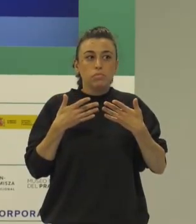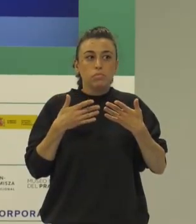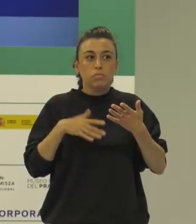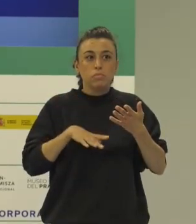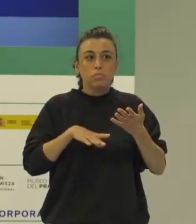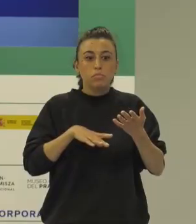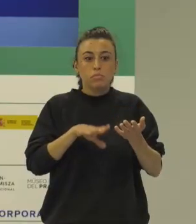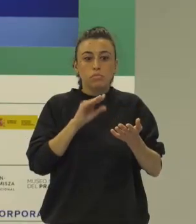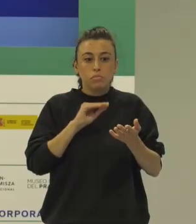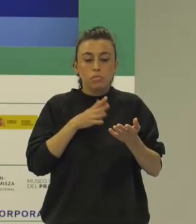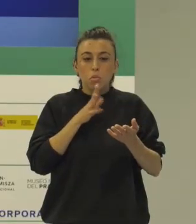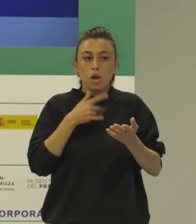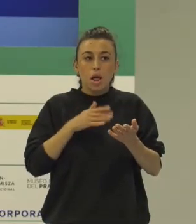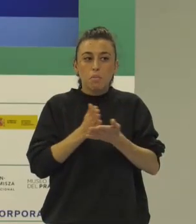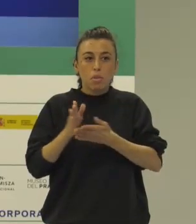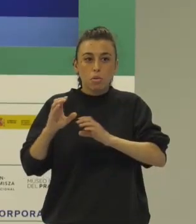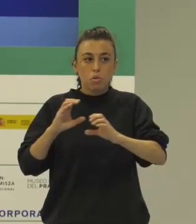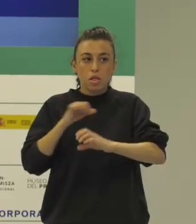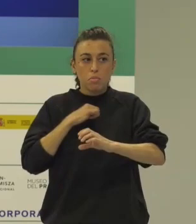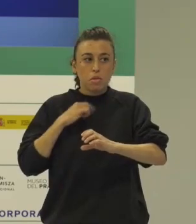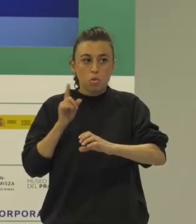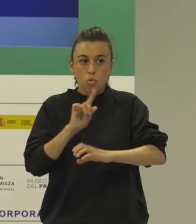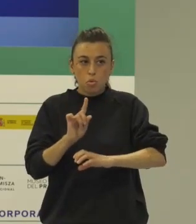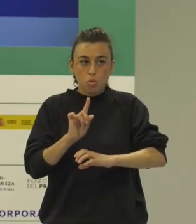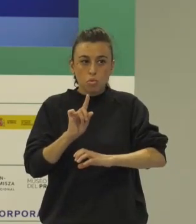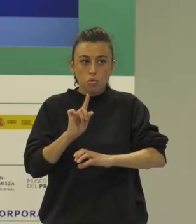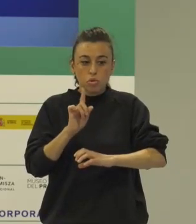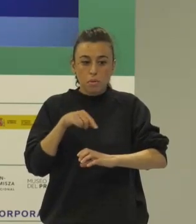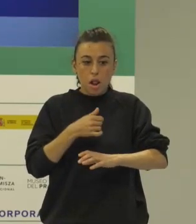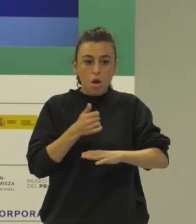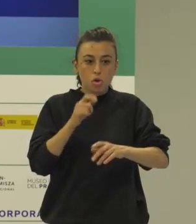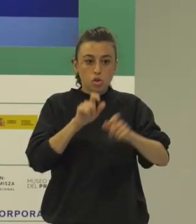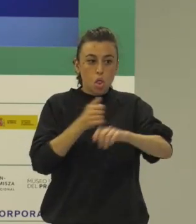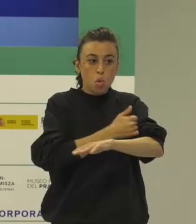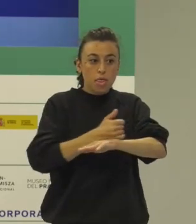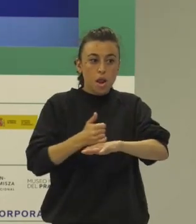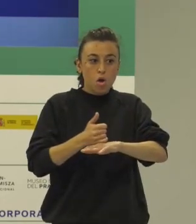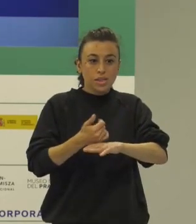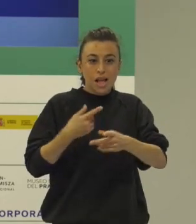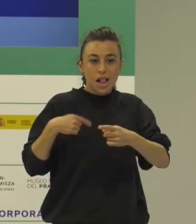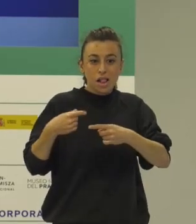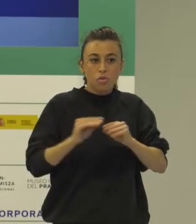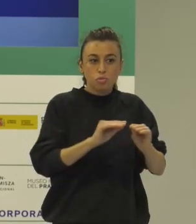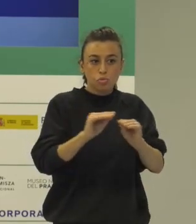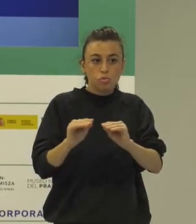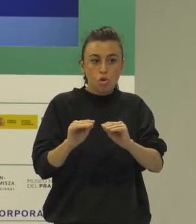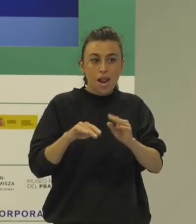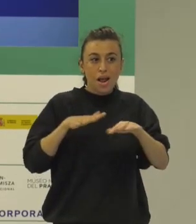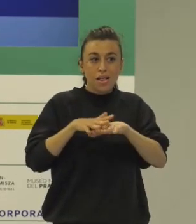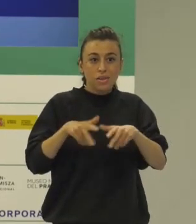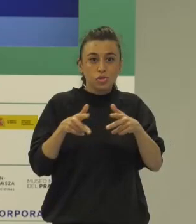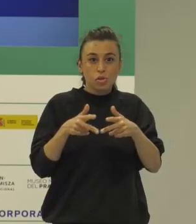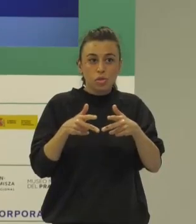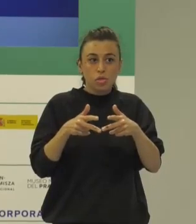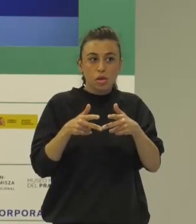eran los medios de comunicación independientes, sino los propios ciudadanos en su día a día, en las redes sociales, contaban